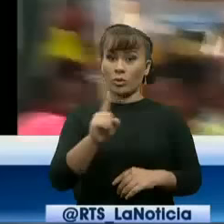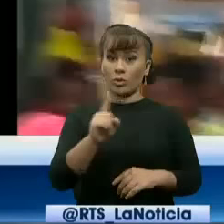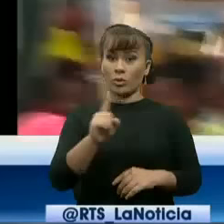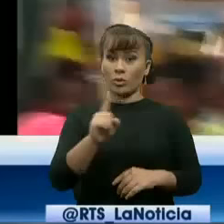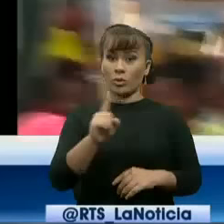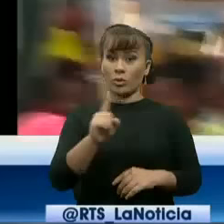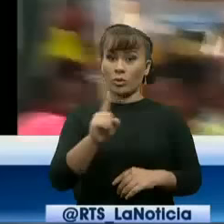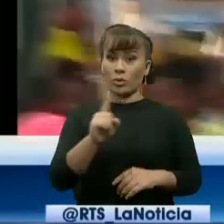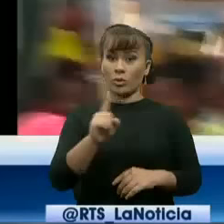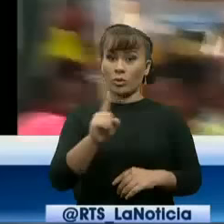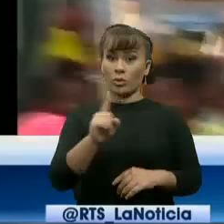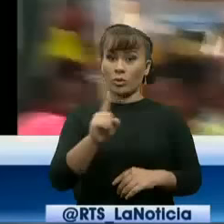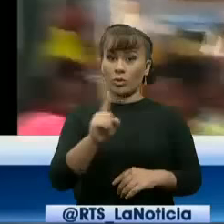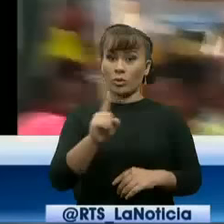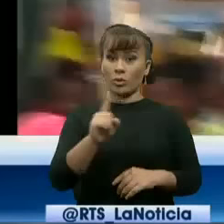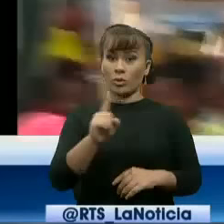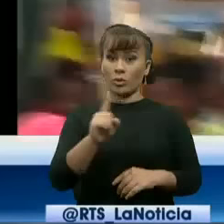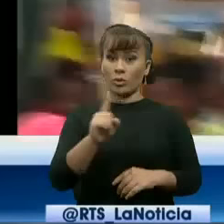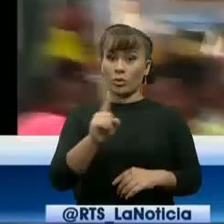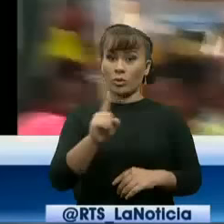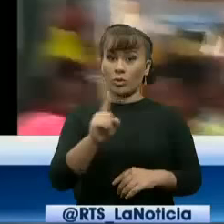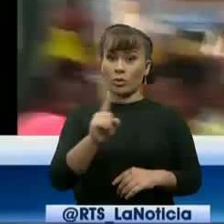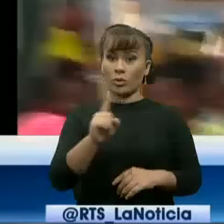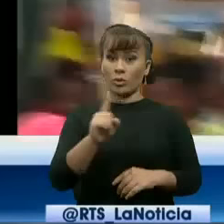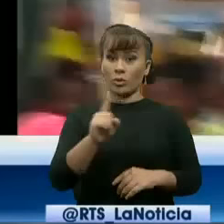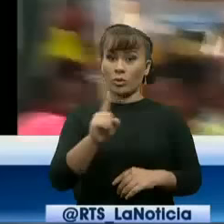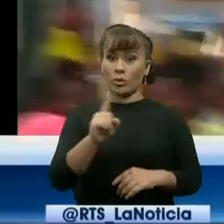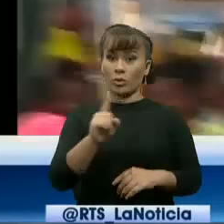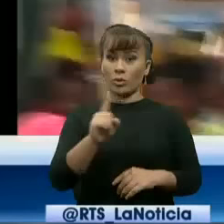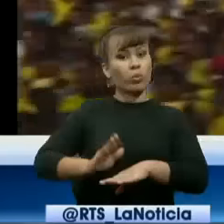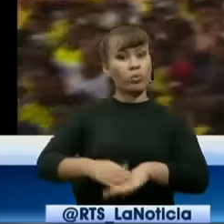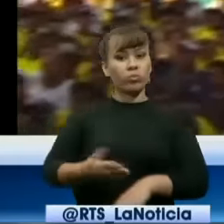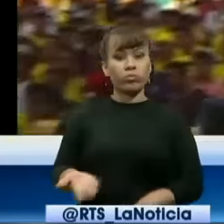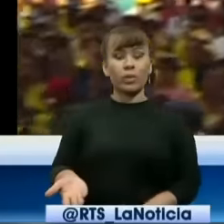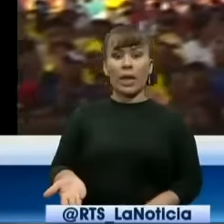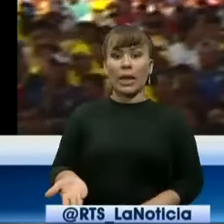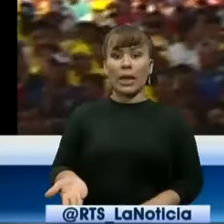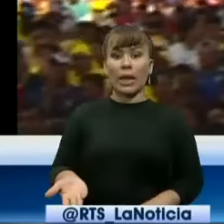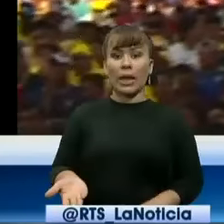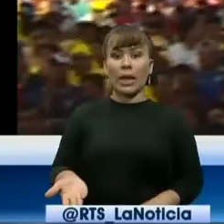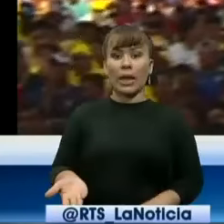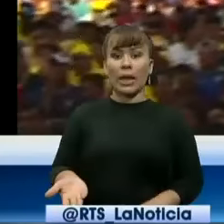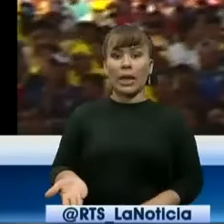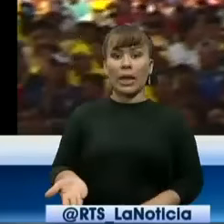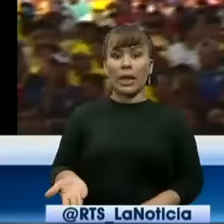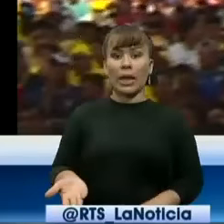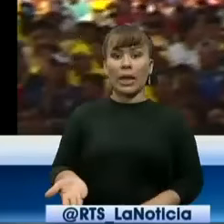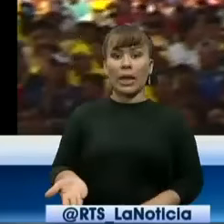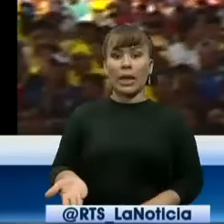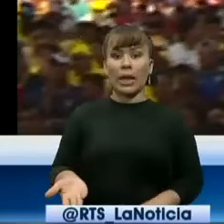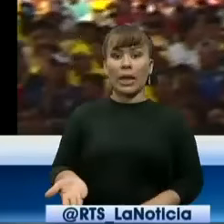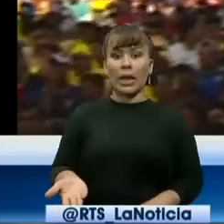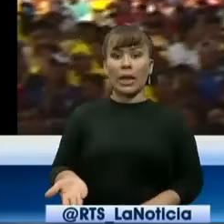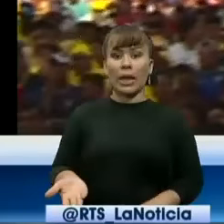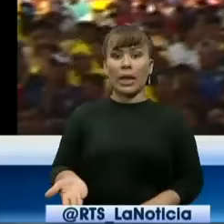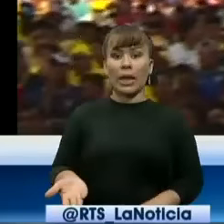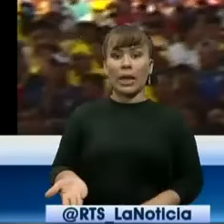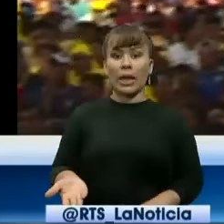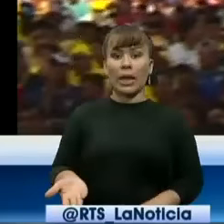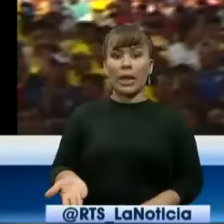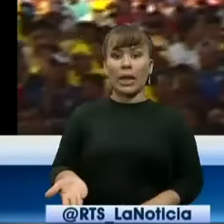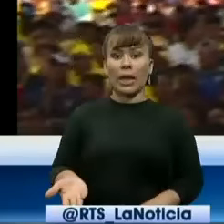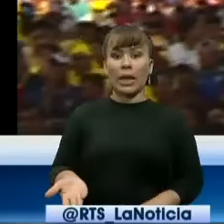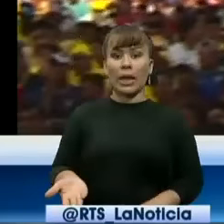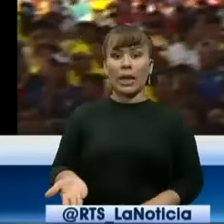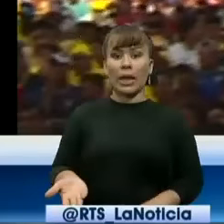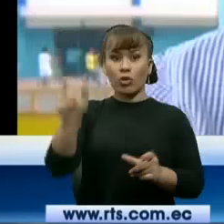nuevamente una falla de Achillier, viene sin fútbol, estamos de acuerdo, pero son circunstancias que el técnico no puede depender de dos jugadores